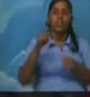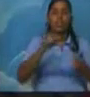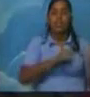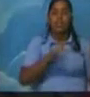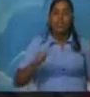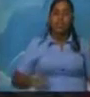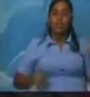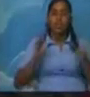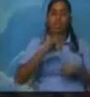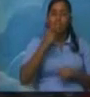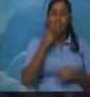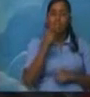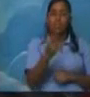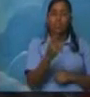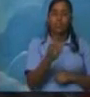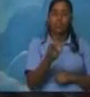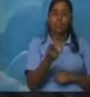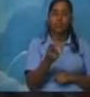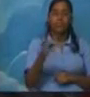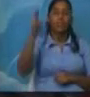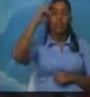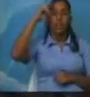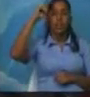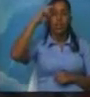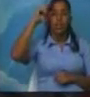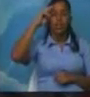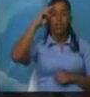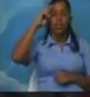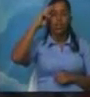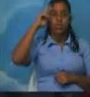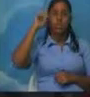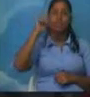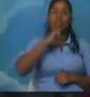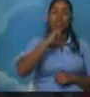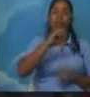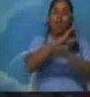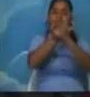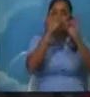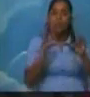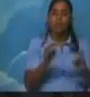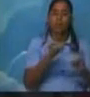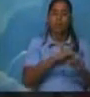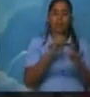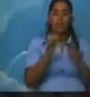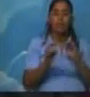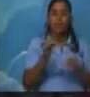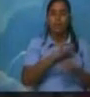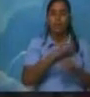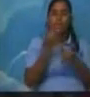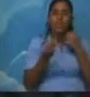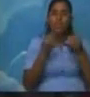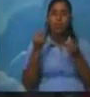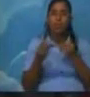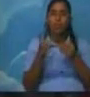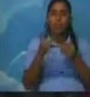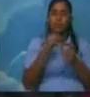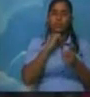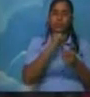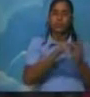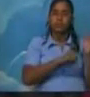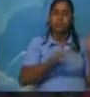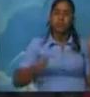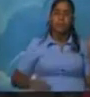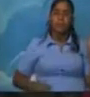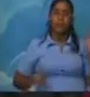le está diciendo reconoce es una una manera verdad una forma de cóm eh el